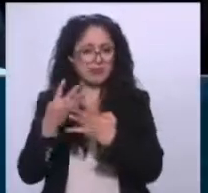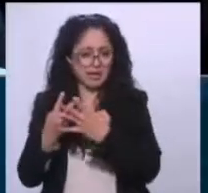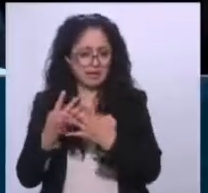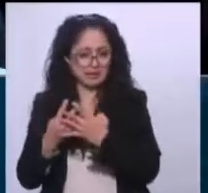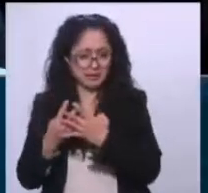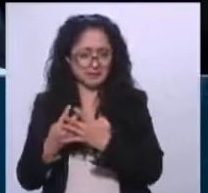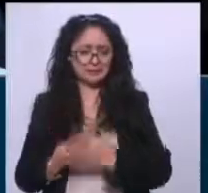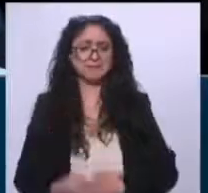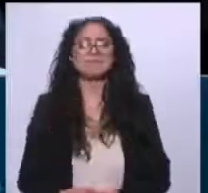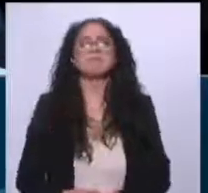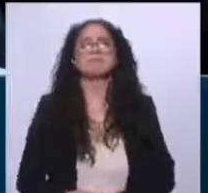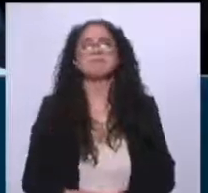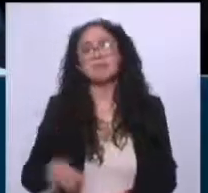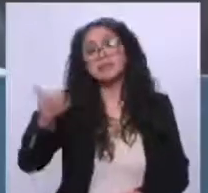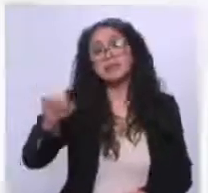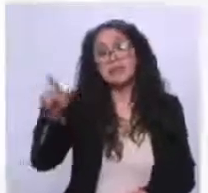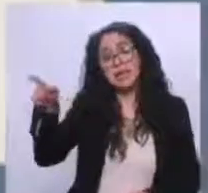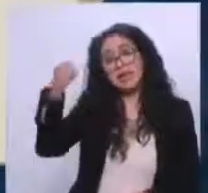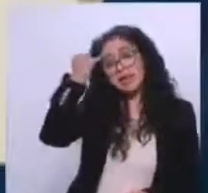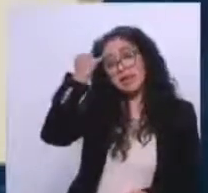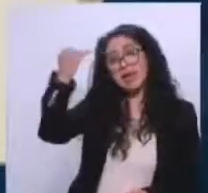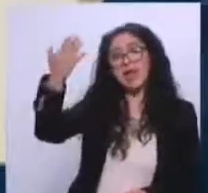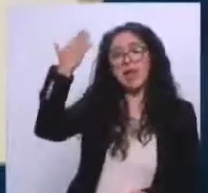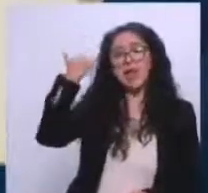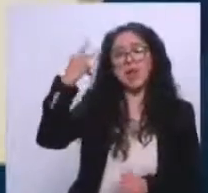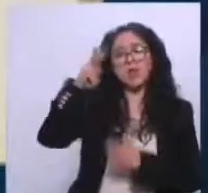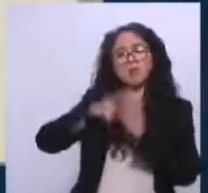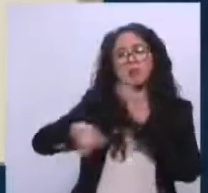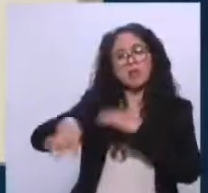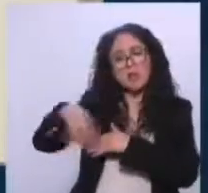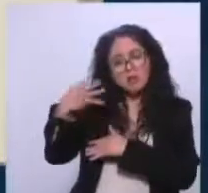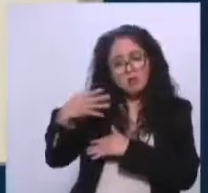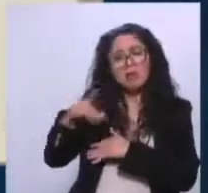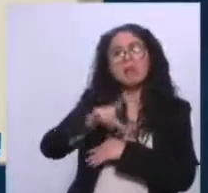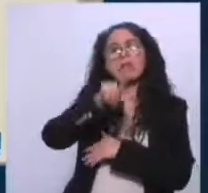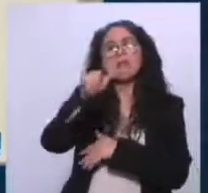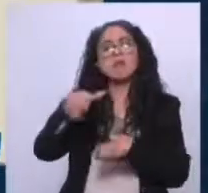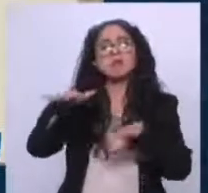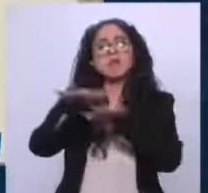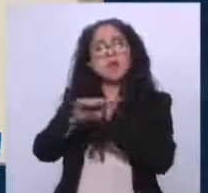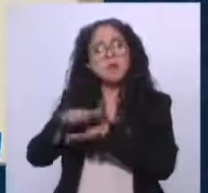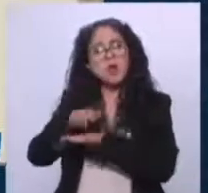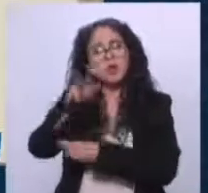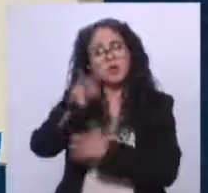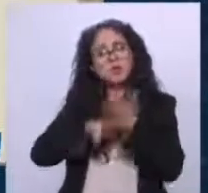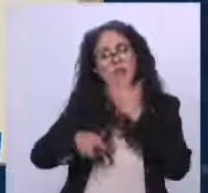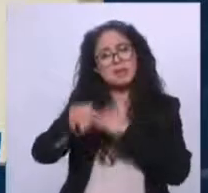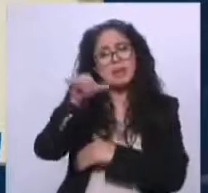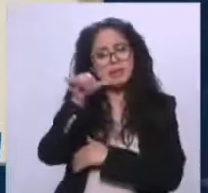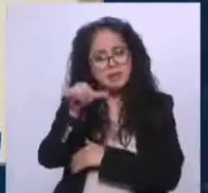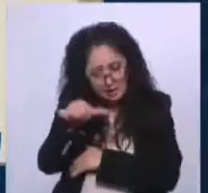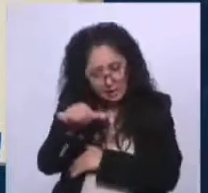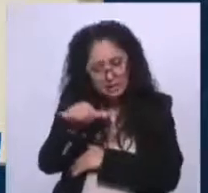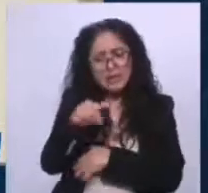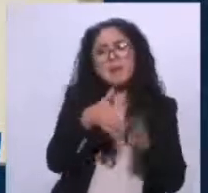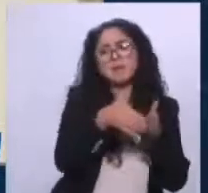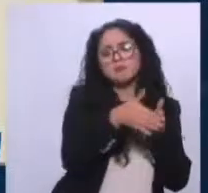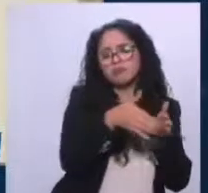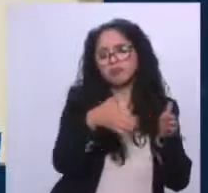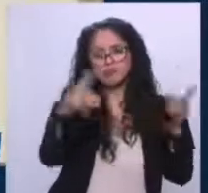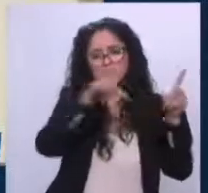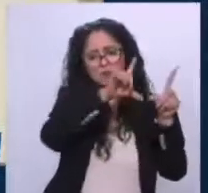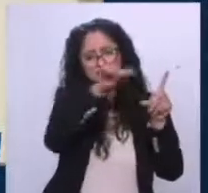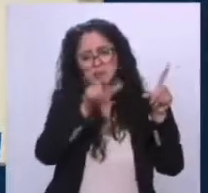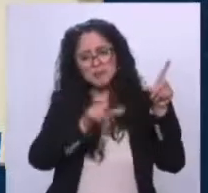implementarse a partir de 2014, la emisión del Código Nacional de Procedimientos Penales, hubo reformas en 2016 y ha venido operando prácticamente en la mayor parte del país a partir